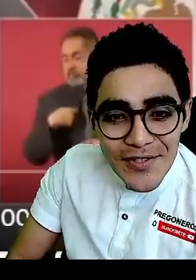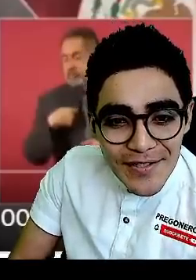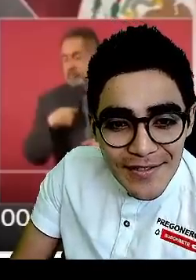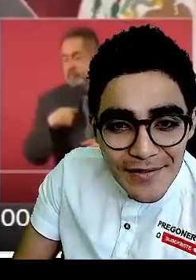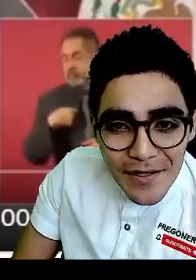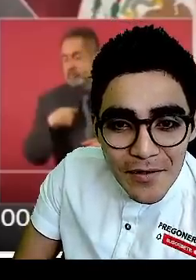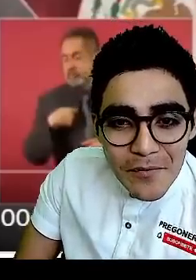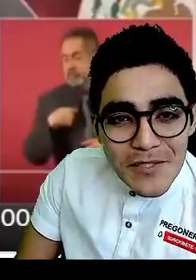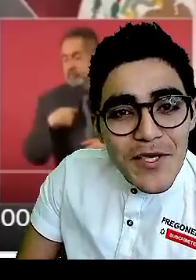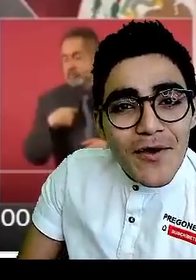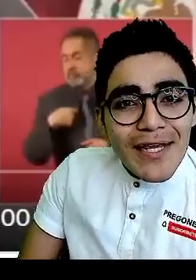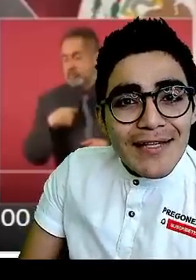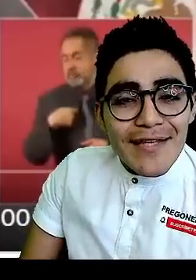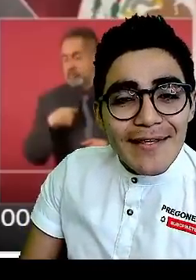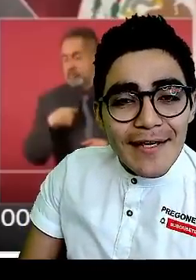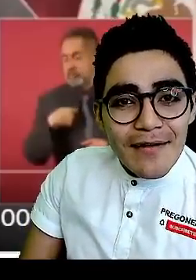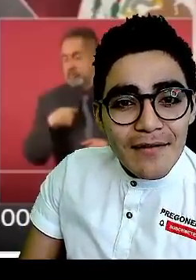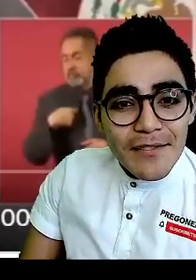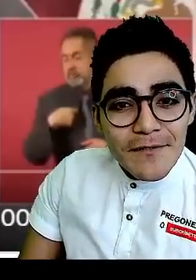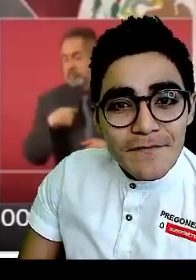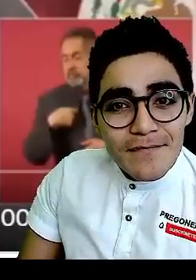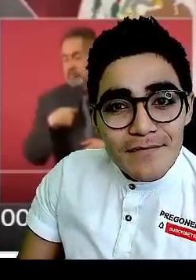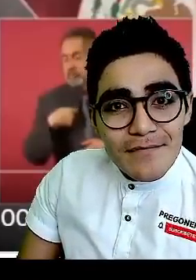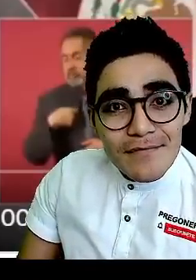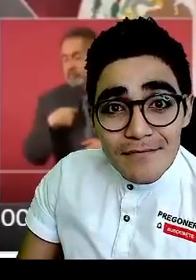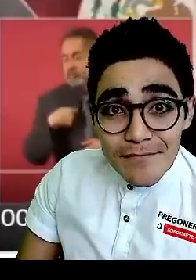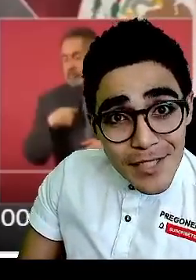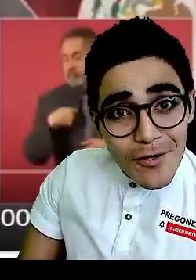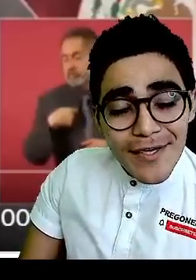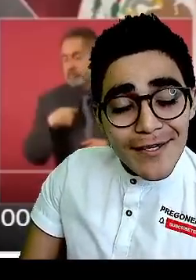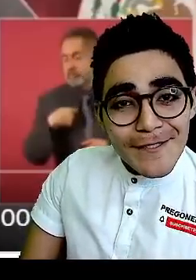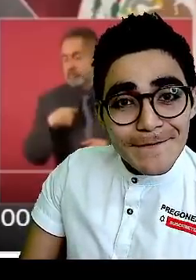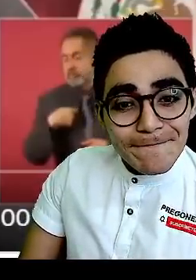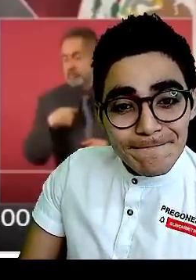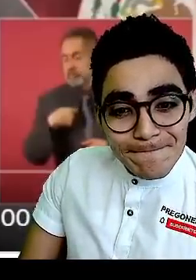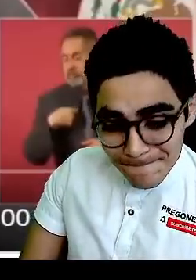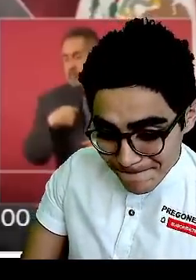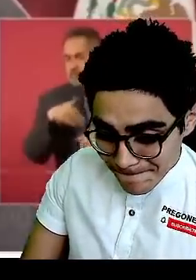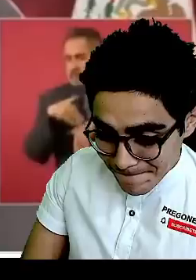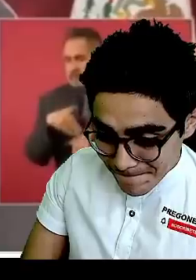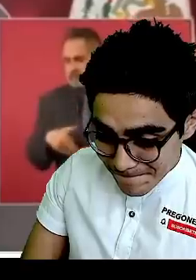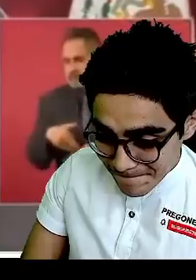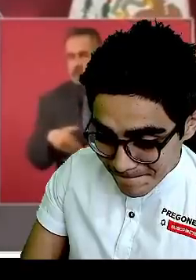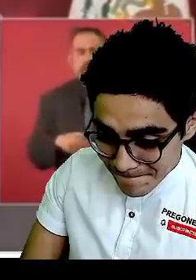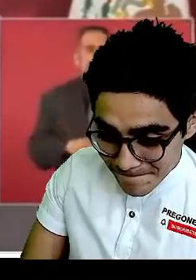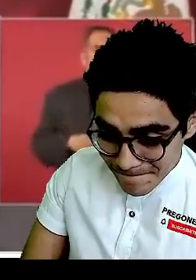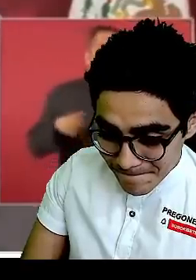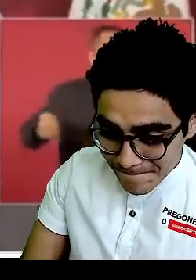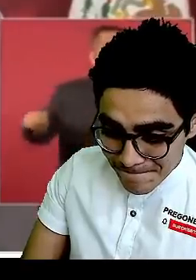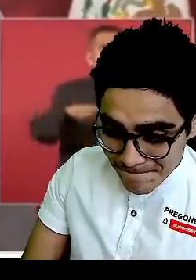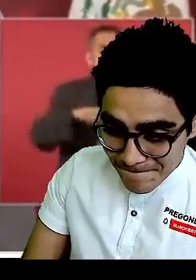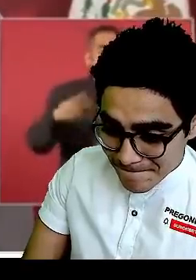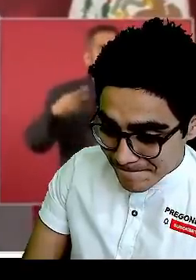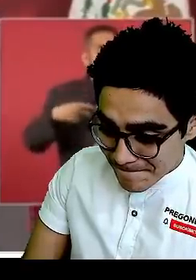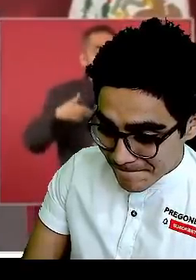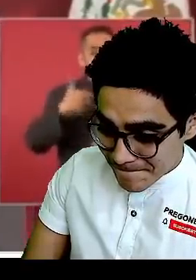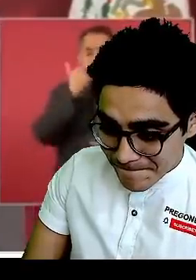festejo pues miedo a qué le tienen miedo Aquí la gente quiere